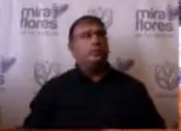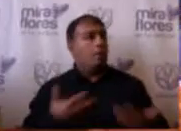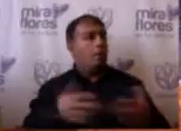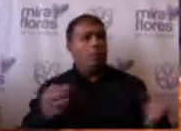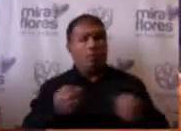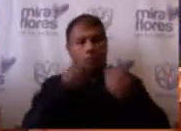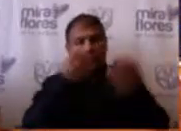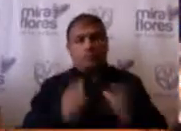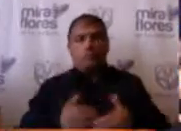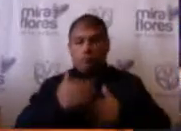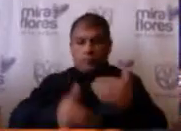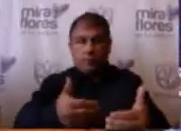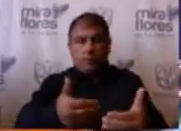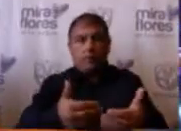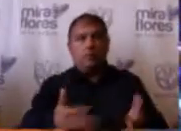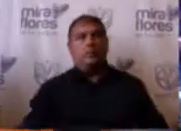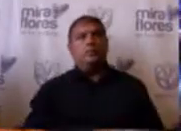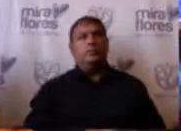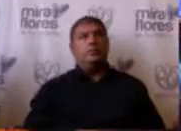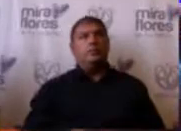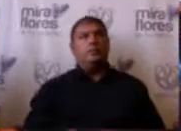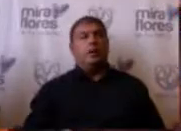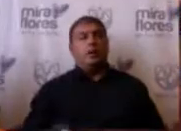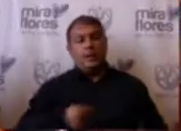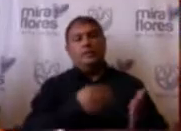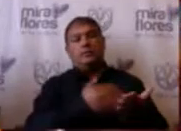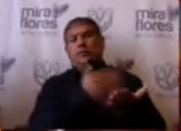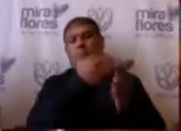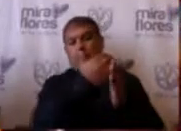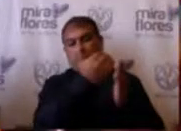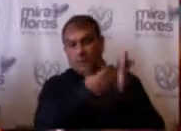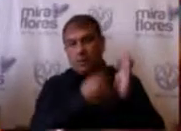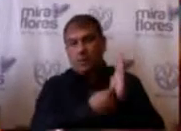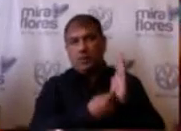informes entonces procederemos ir a la siguiente estación